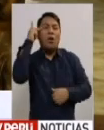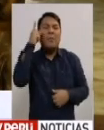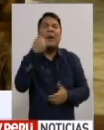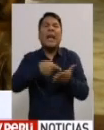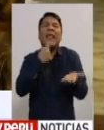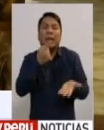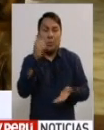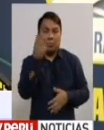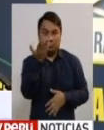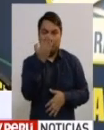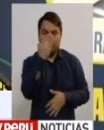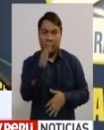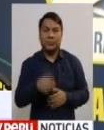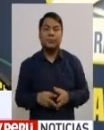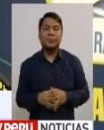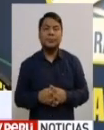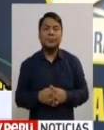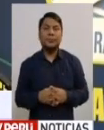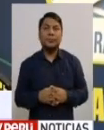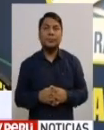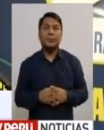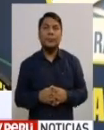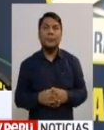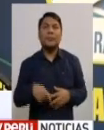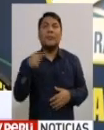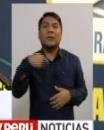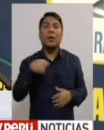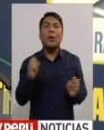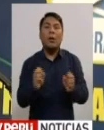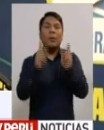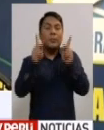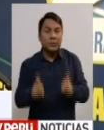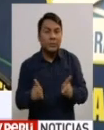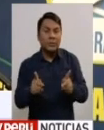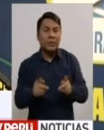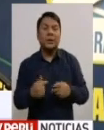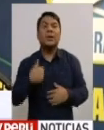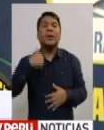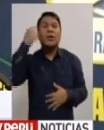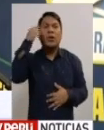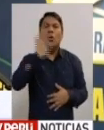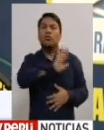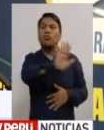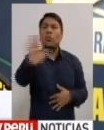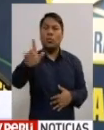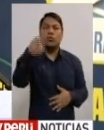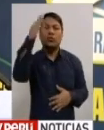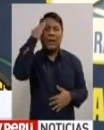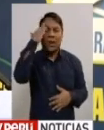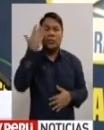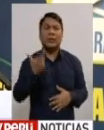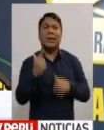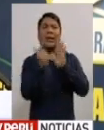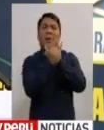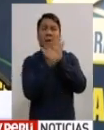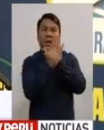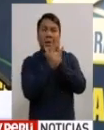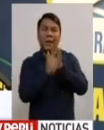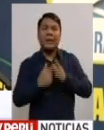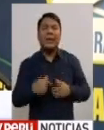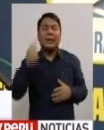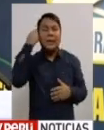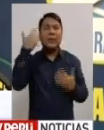Escuchemos. Sobre la posibilidad de que yo denuncie a alguien o no, todos ustedes conocen la ley, quien denuncia es